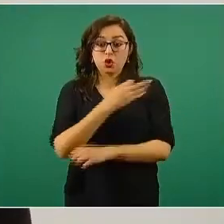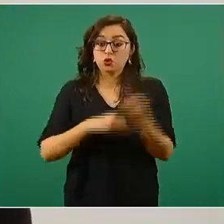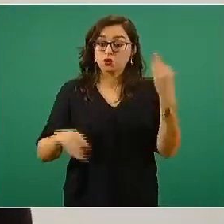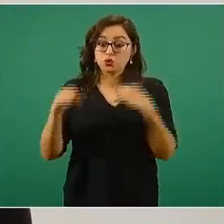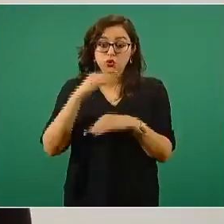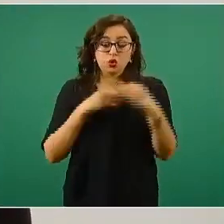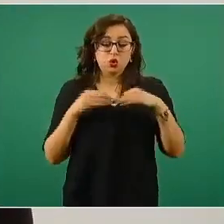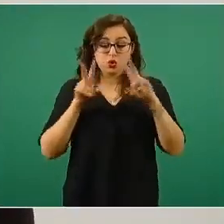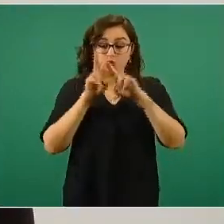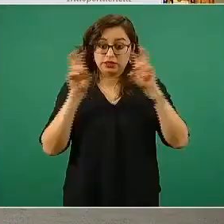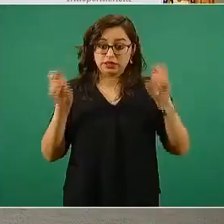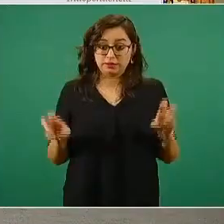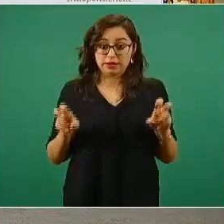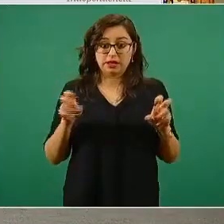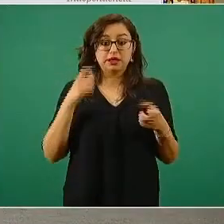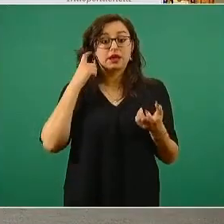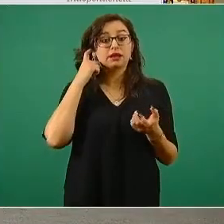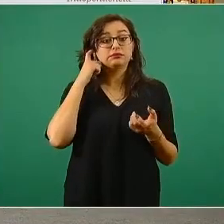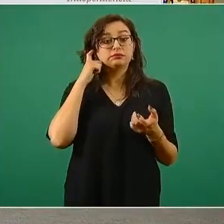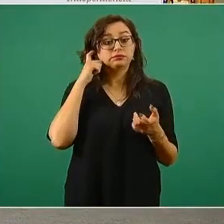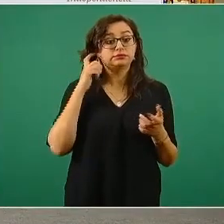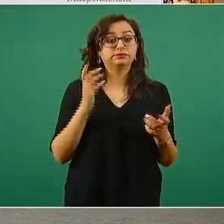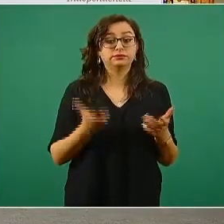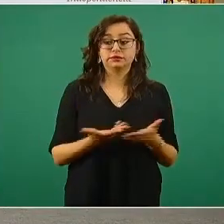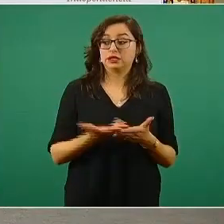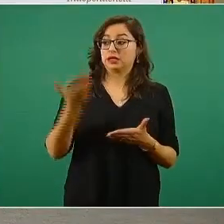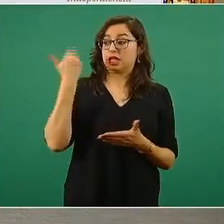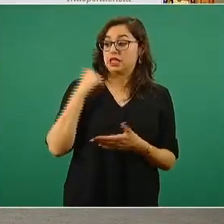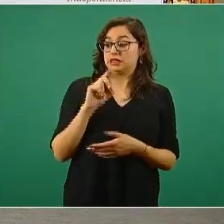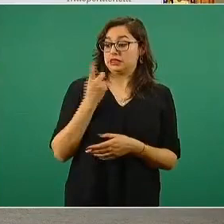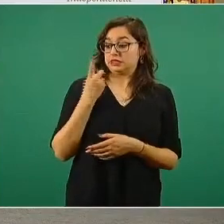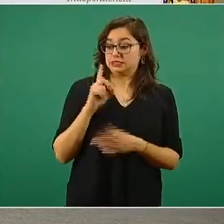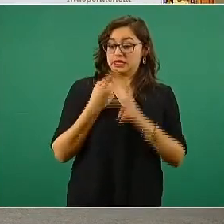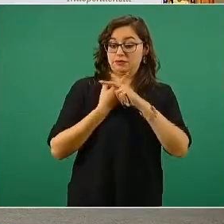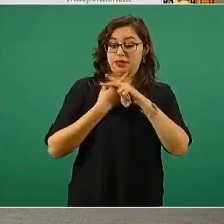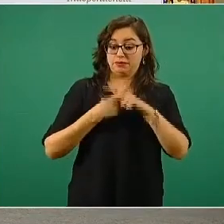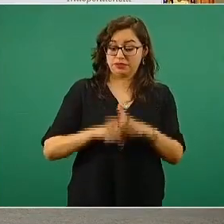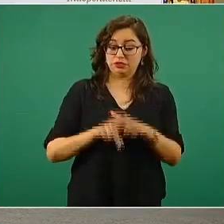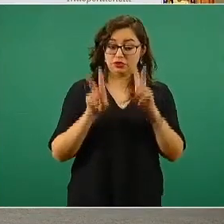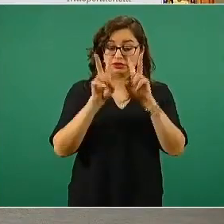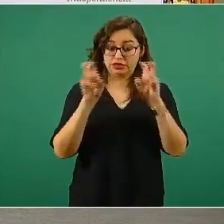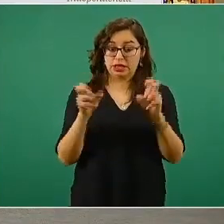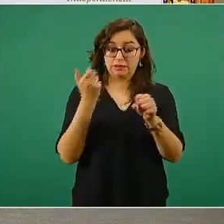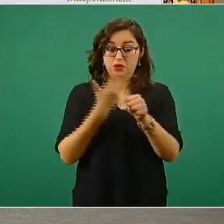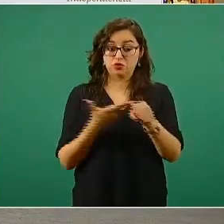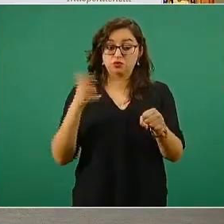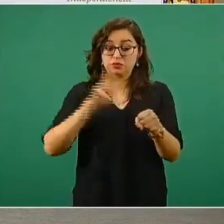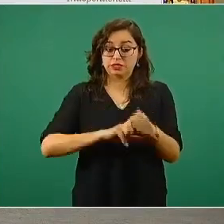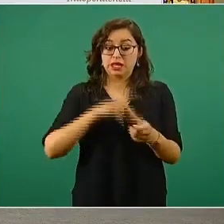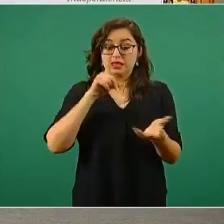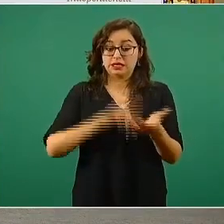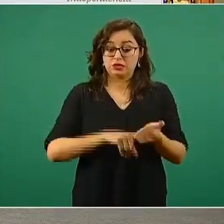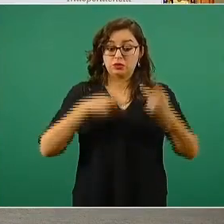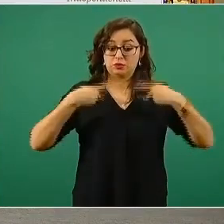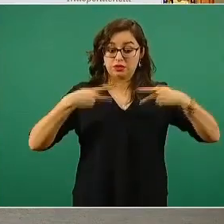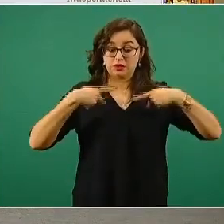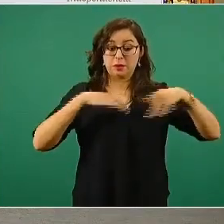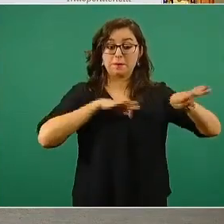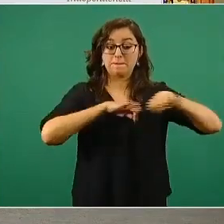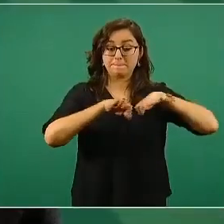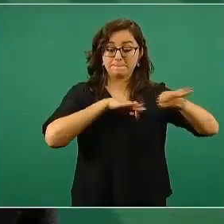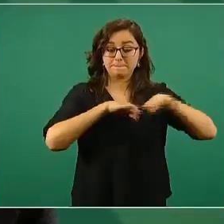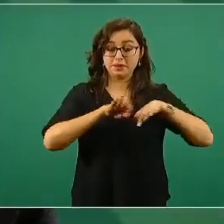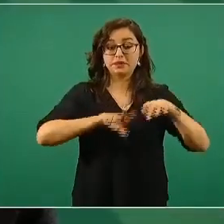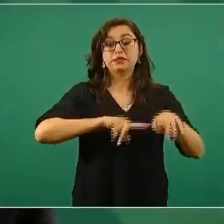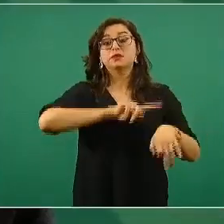nacional que estamos viendo. Esta primera etapa que inició en diciembre en relación a los médicos de primera línea contra el COVID, y